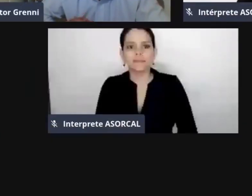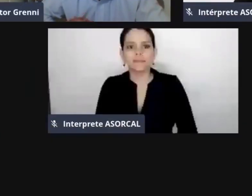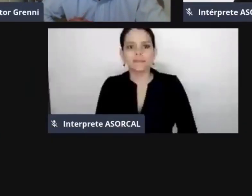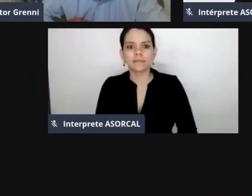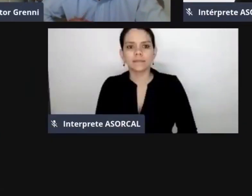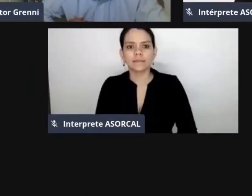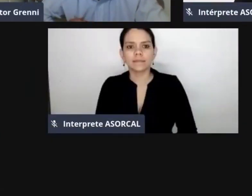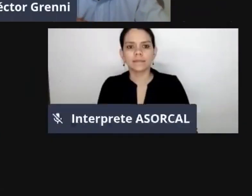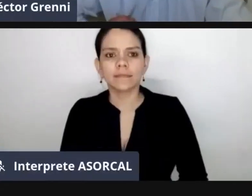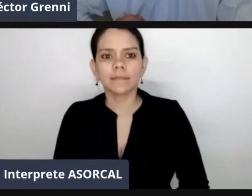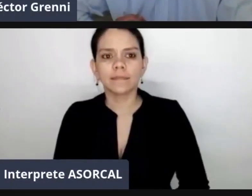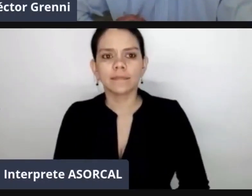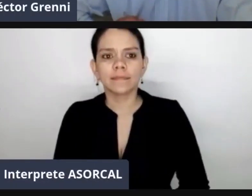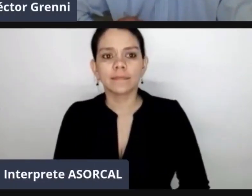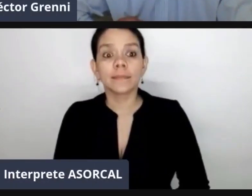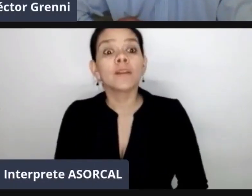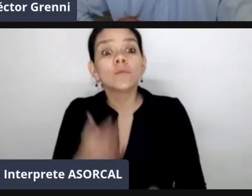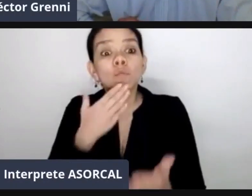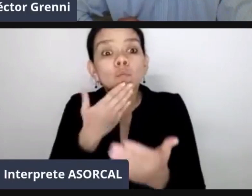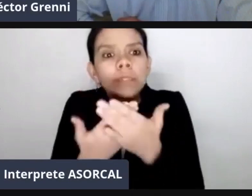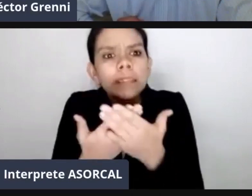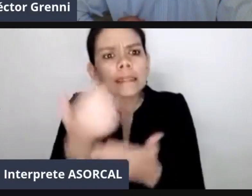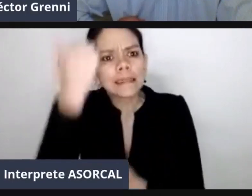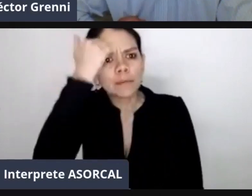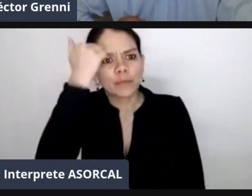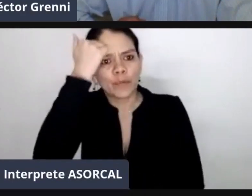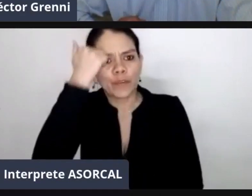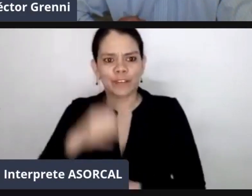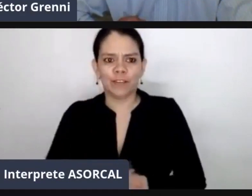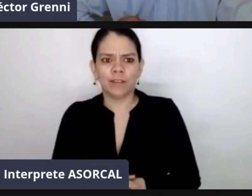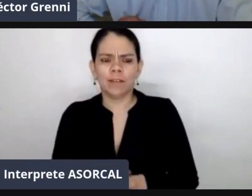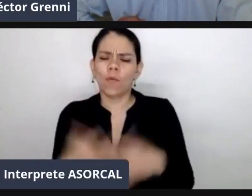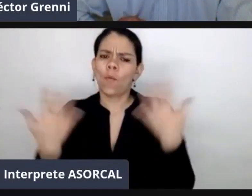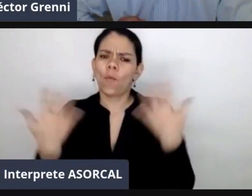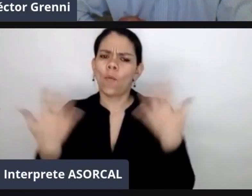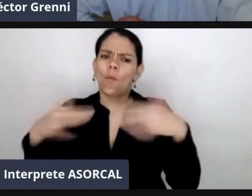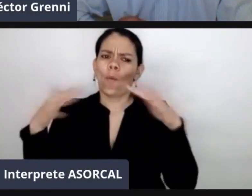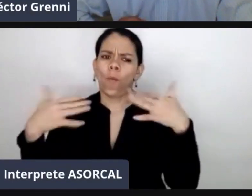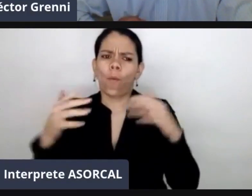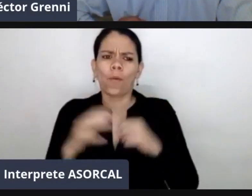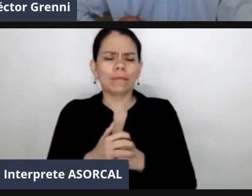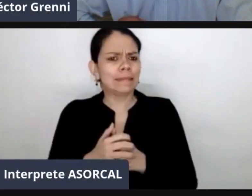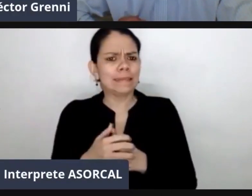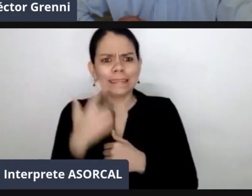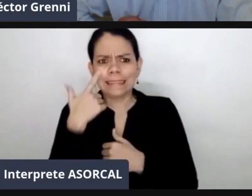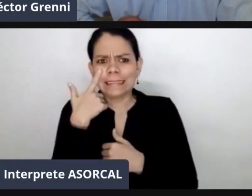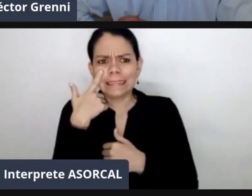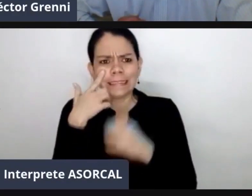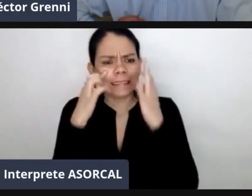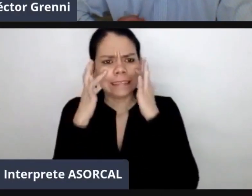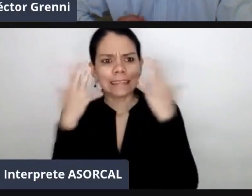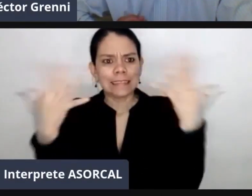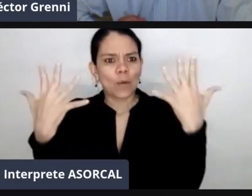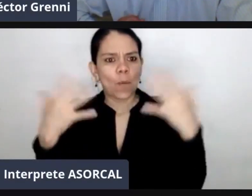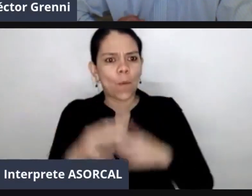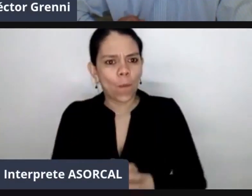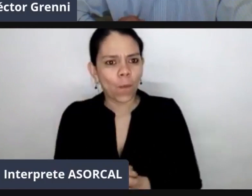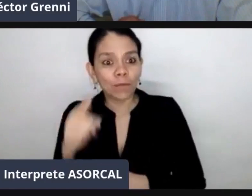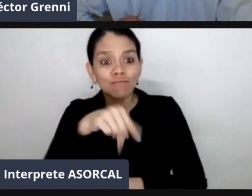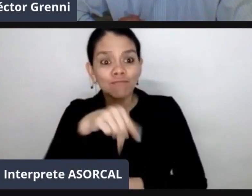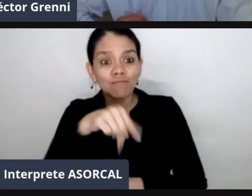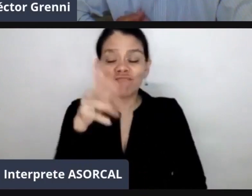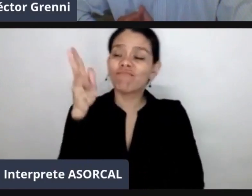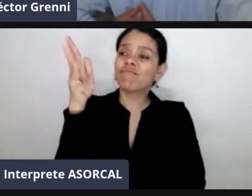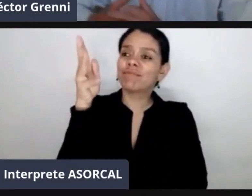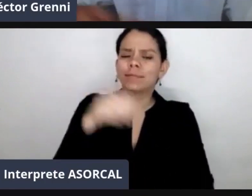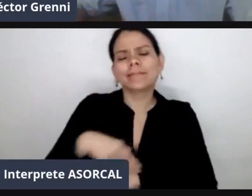Profesor, muchas gracias. Maravillosa exposición. Sabemos que el tiempo, pues, para una disertación